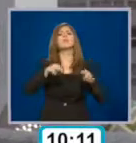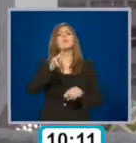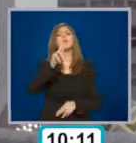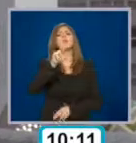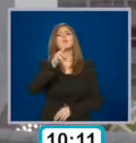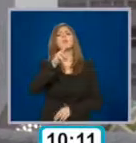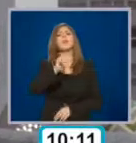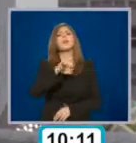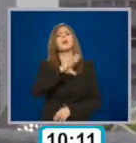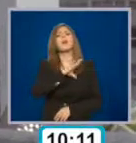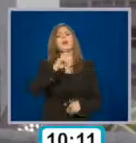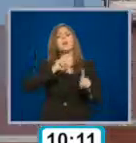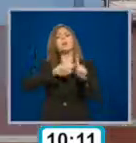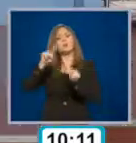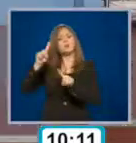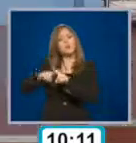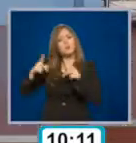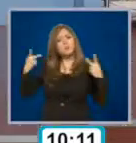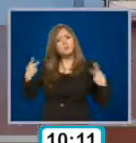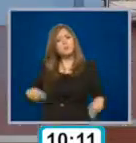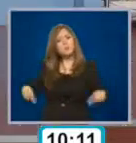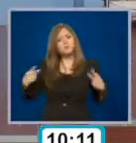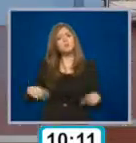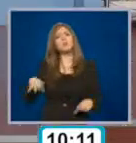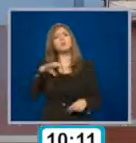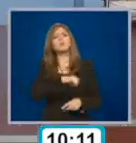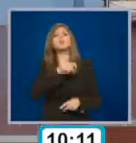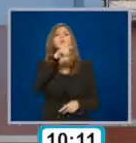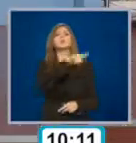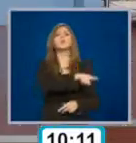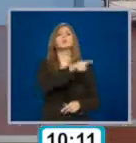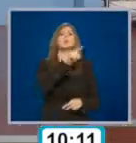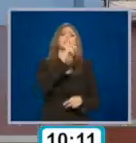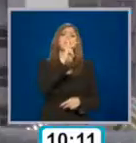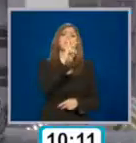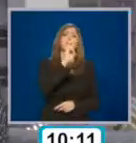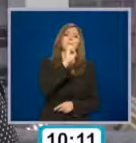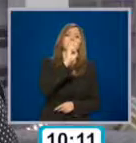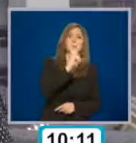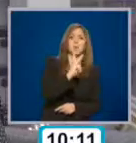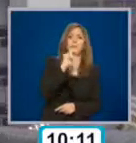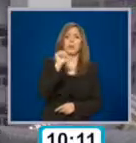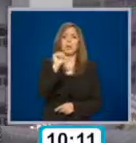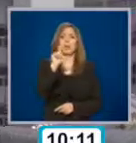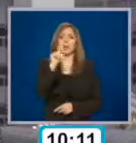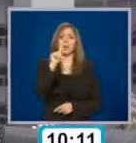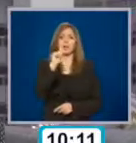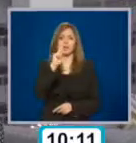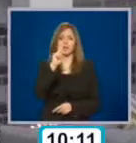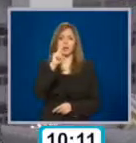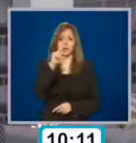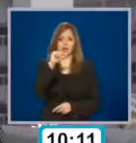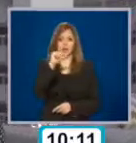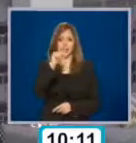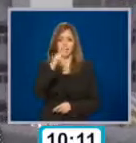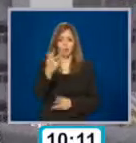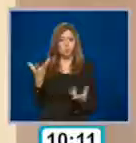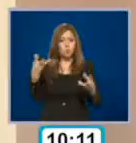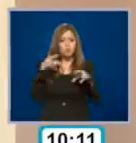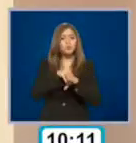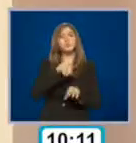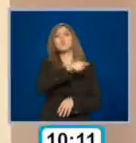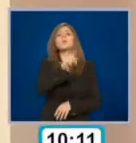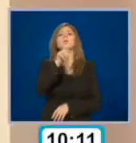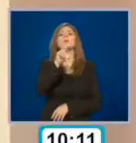muchas influencias musicales. Totalmente. Tu música es popera alternativa porque mezcla este género urbano, ¿no? Claro. ¿Con quién te gustaría